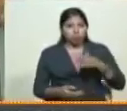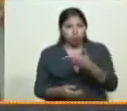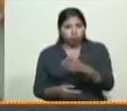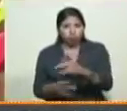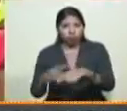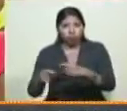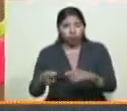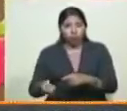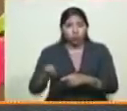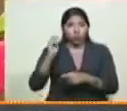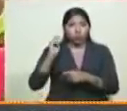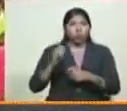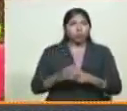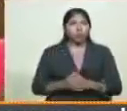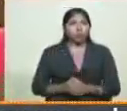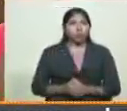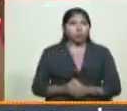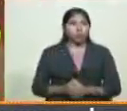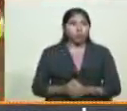artesanal.